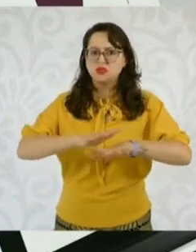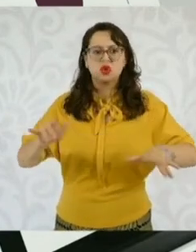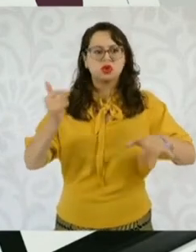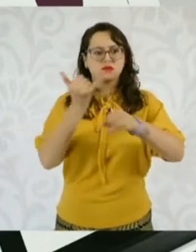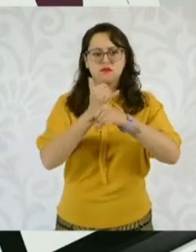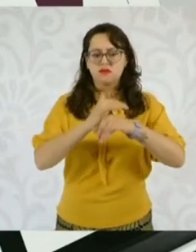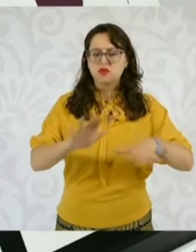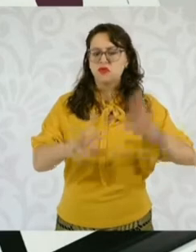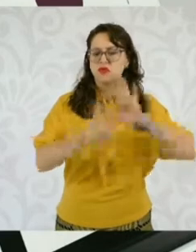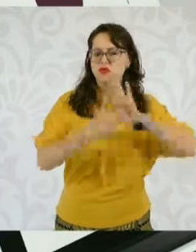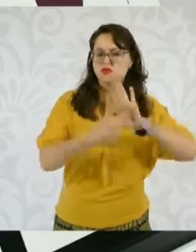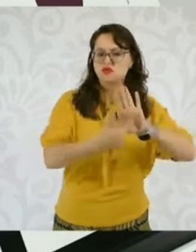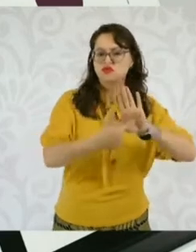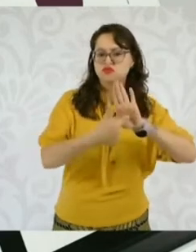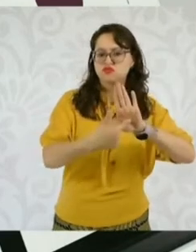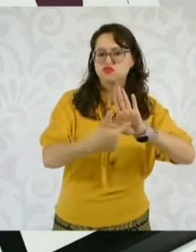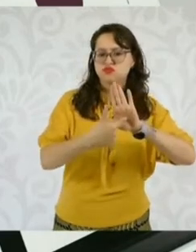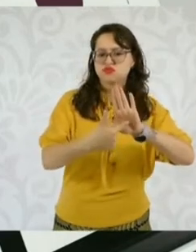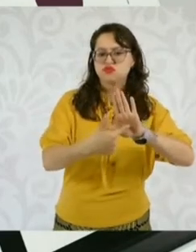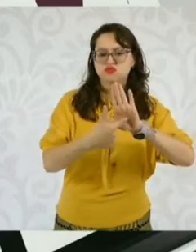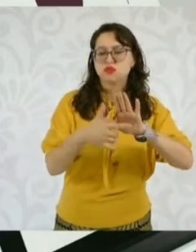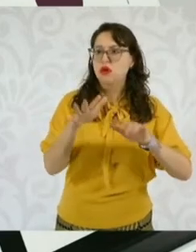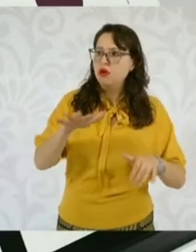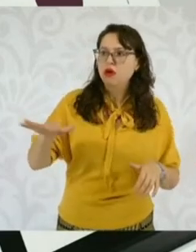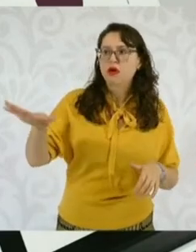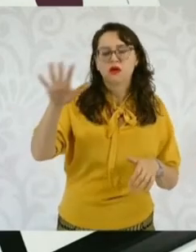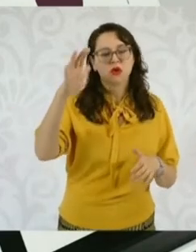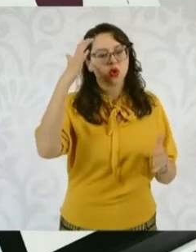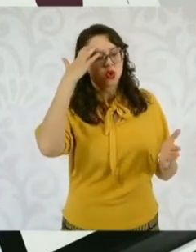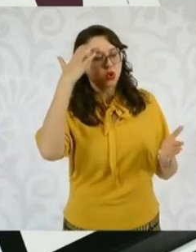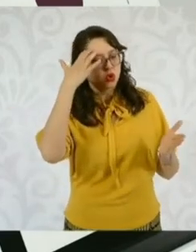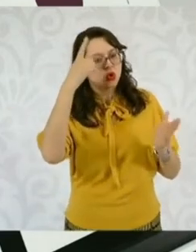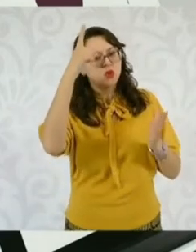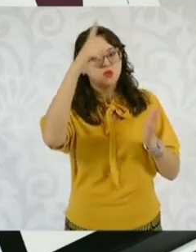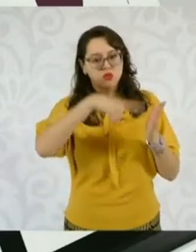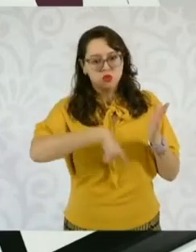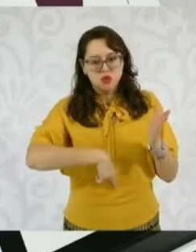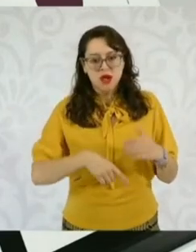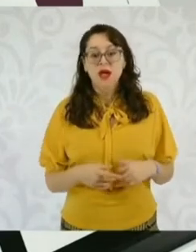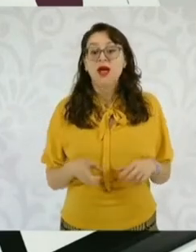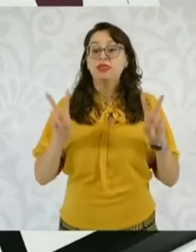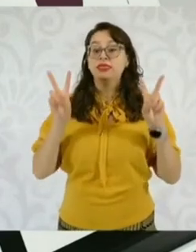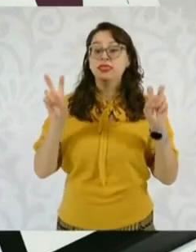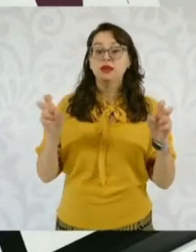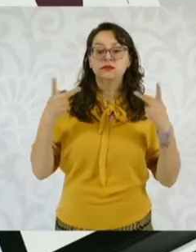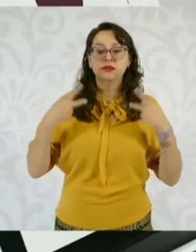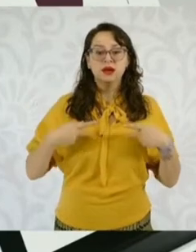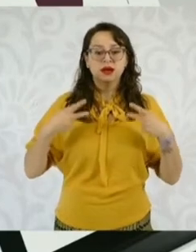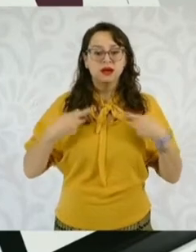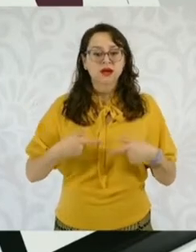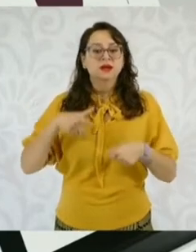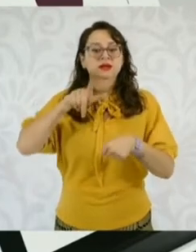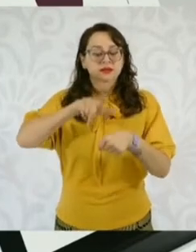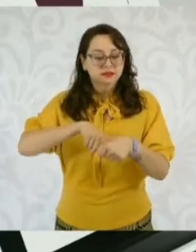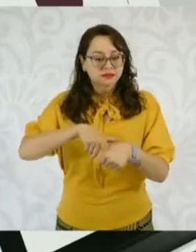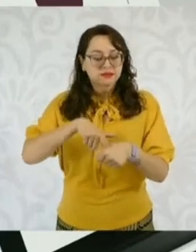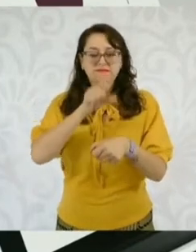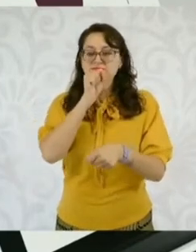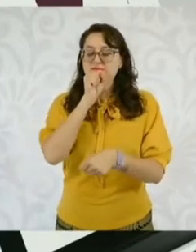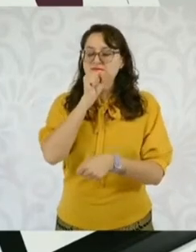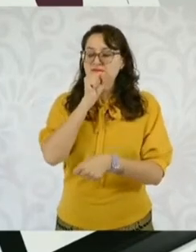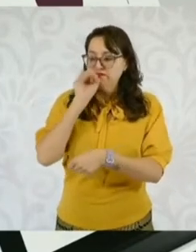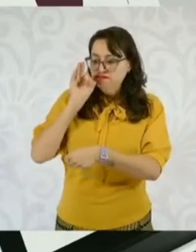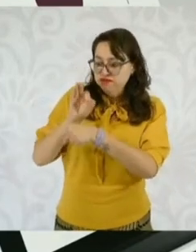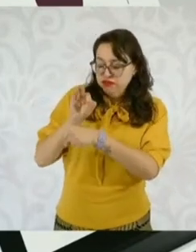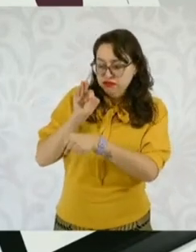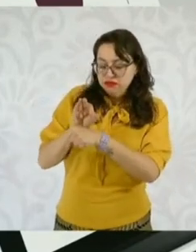la ciudadanía para seguir informando al pueblo. En el caso de datos personales, también se garantiza la protección de